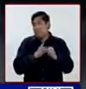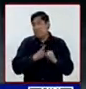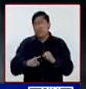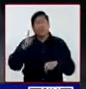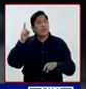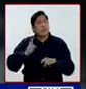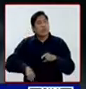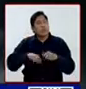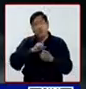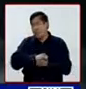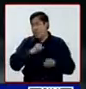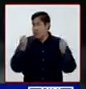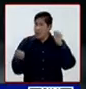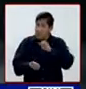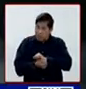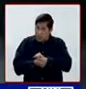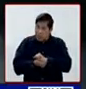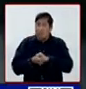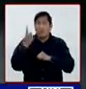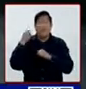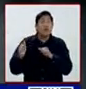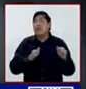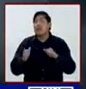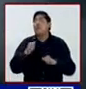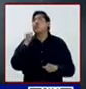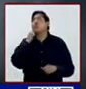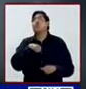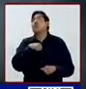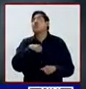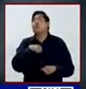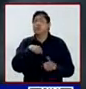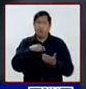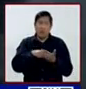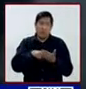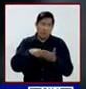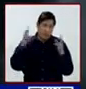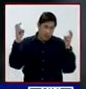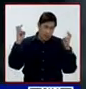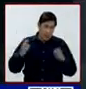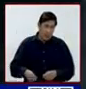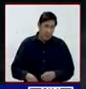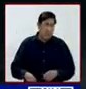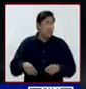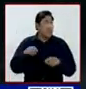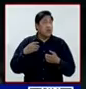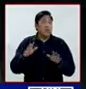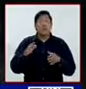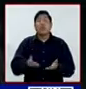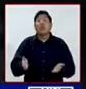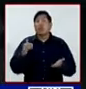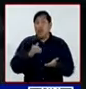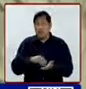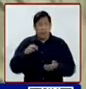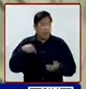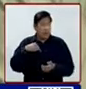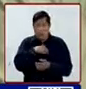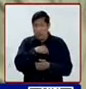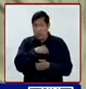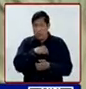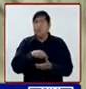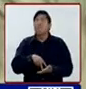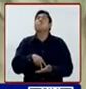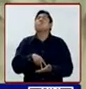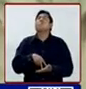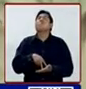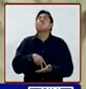podemos cambiar los delitos por un acto caprichoso de estos malos representantes de Santa Cruz. Una vez más, estamos en pie